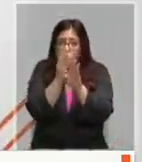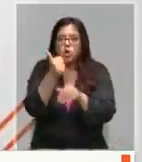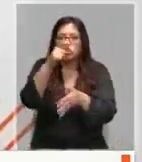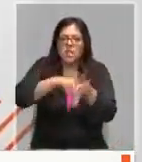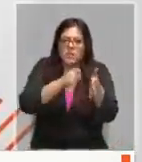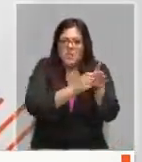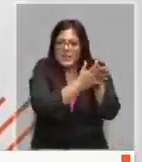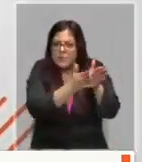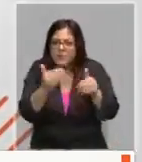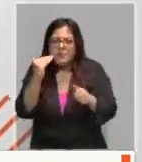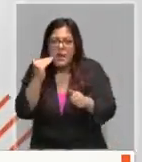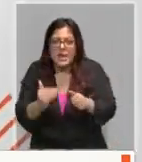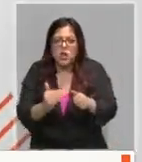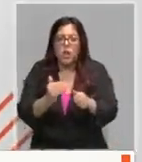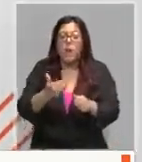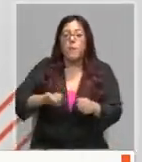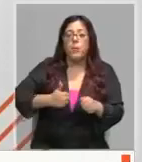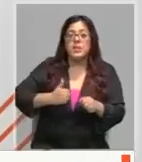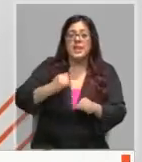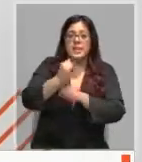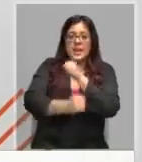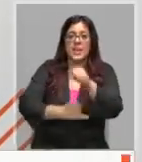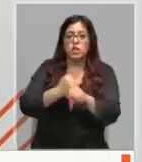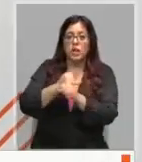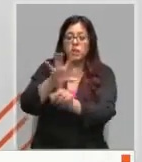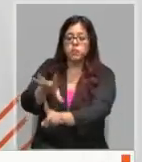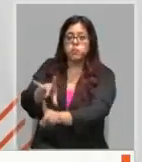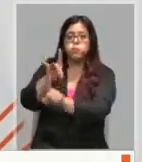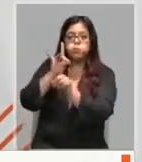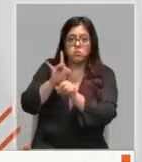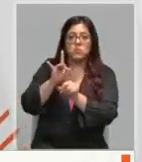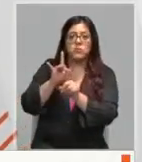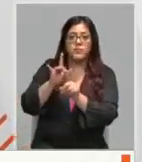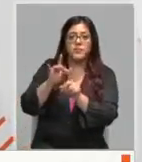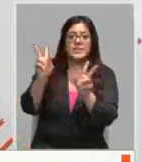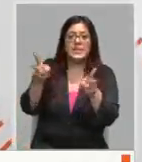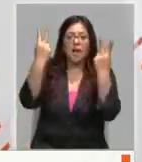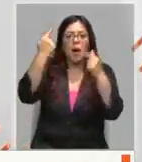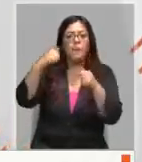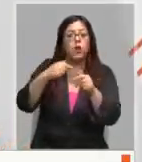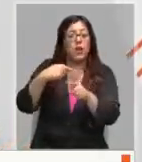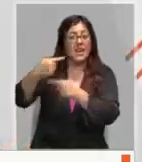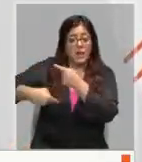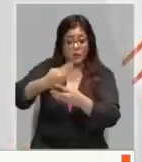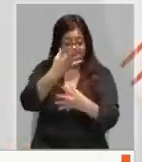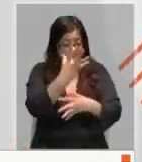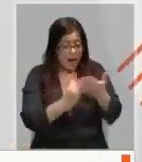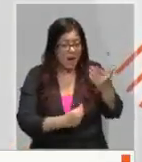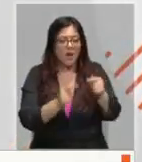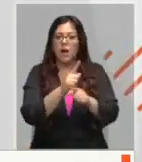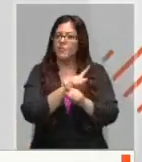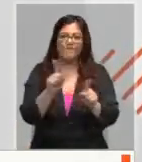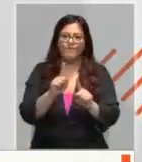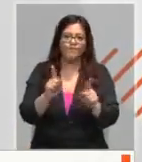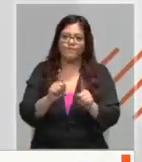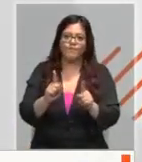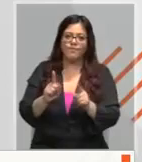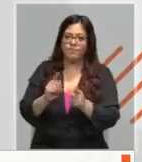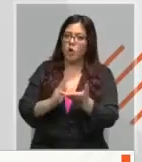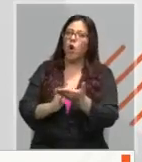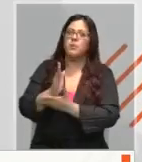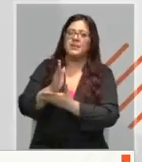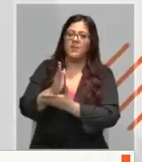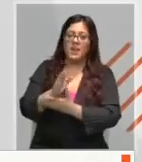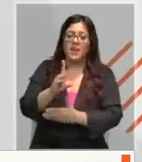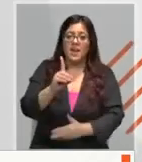6 meses. La Interpol logró dar con su paradero y rescatarlo. Pero la historia, lejos de terminar, recién empezaba.